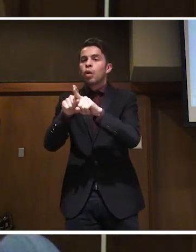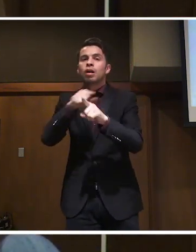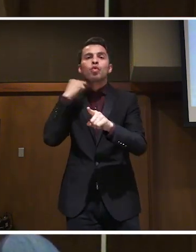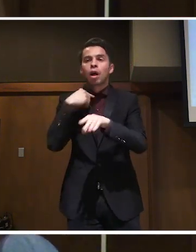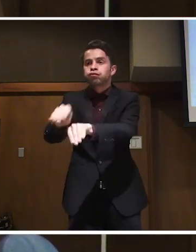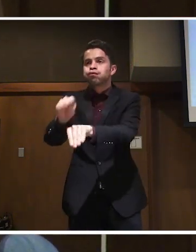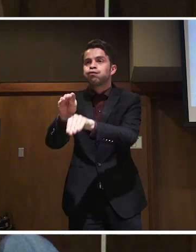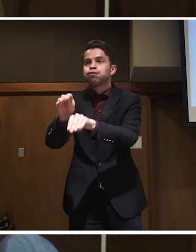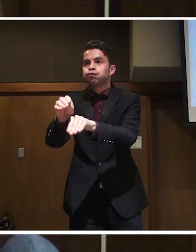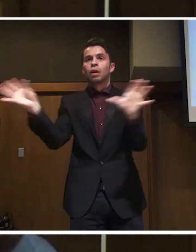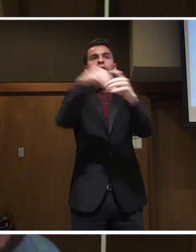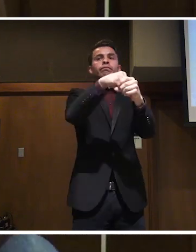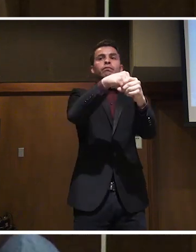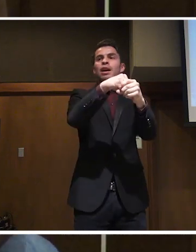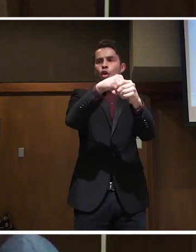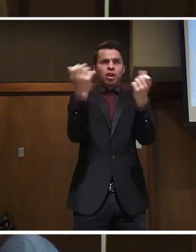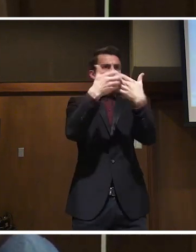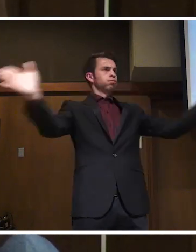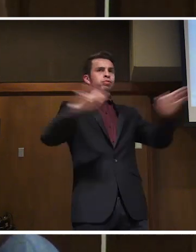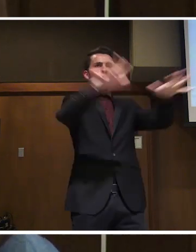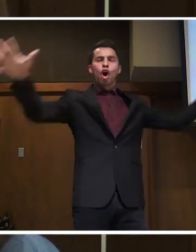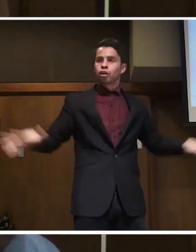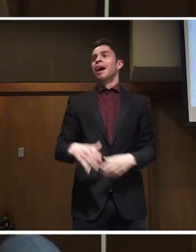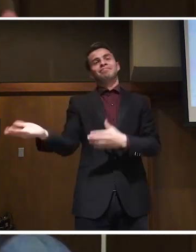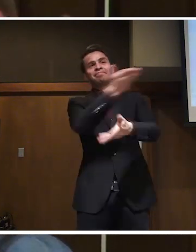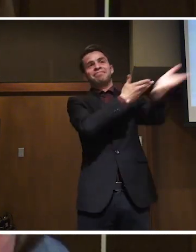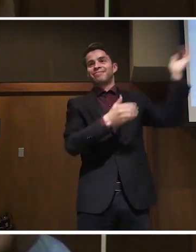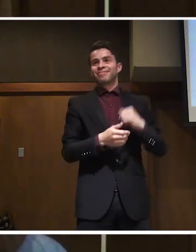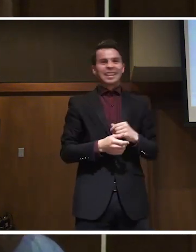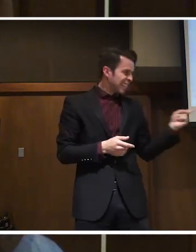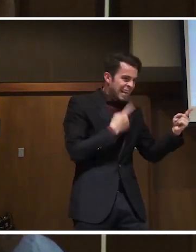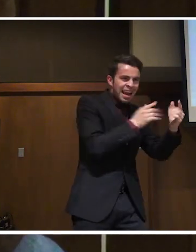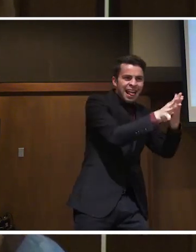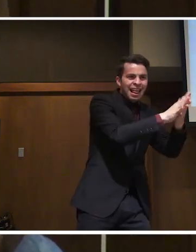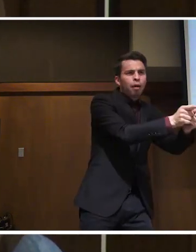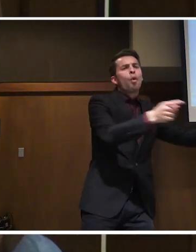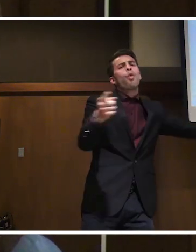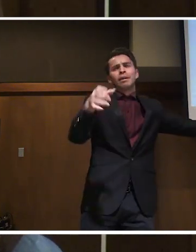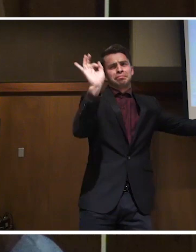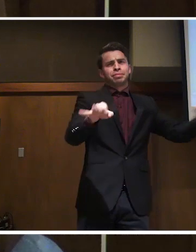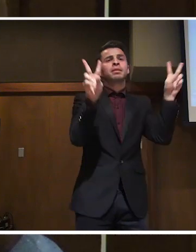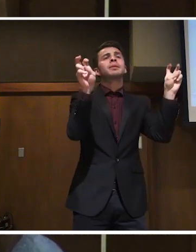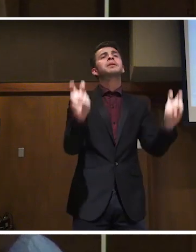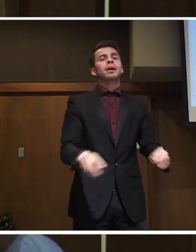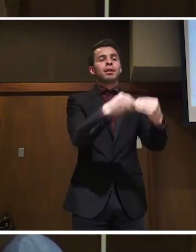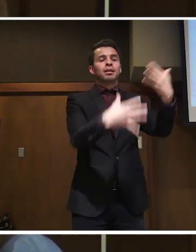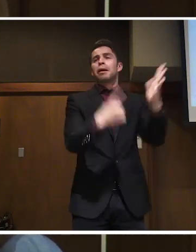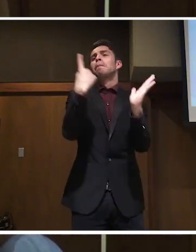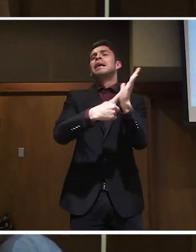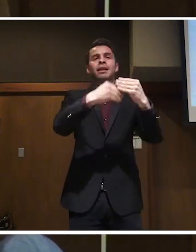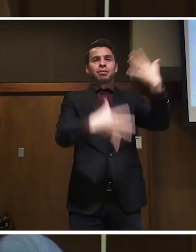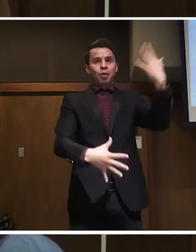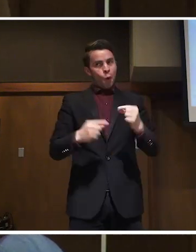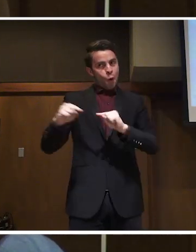bueno, habría pues todos estos temas y 1000 temas más para discutir, pero voy a simplemente a referirme a 2